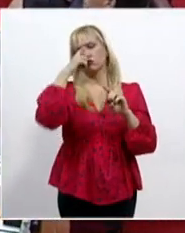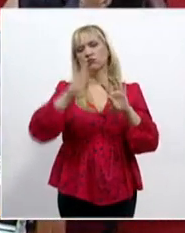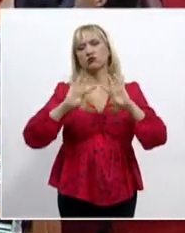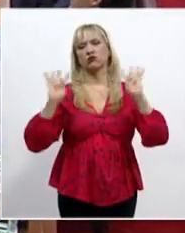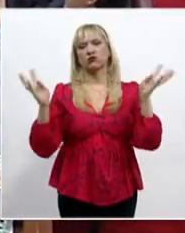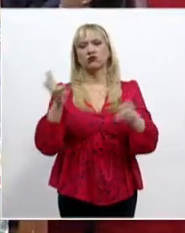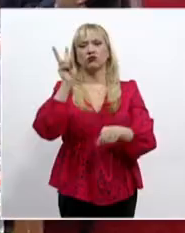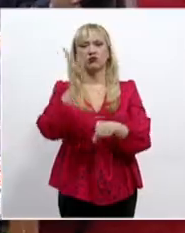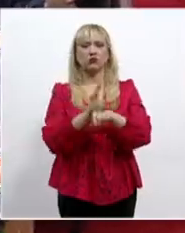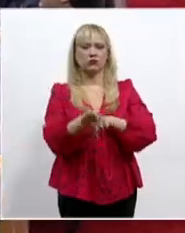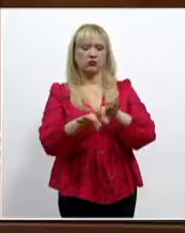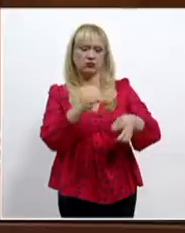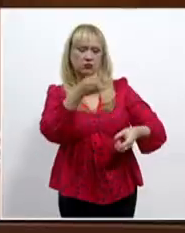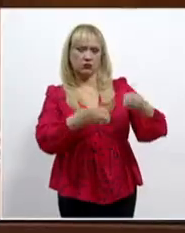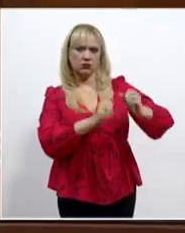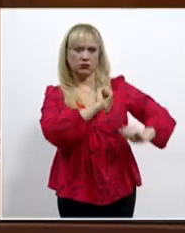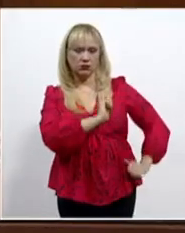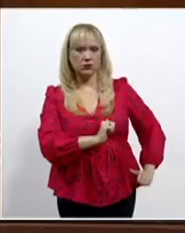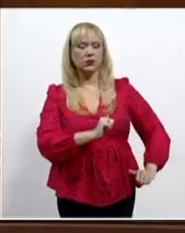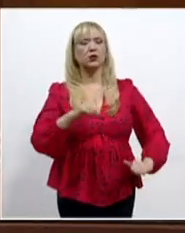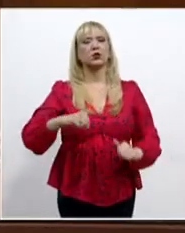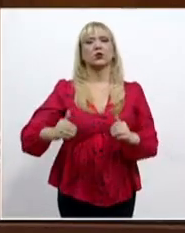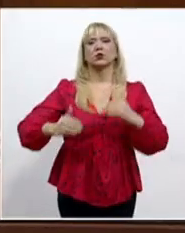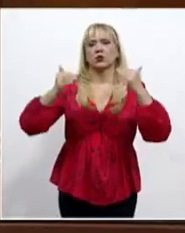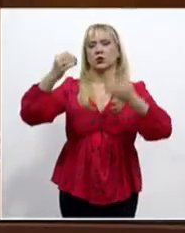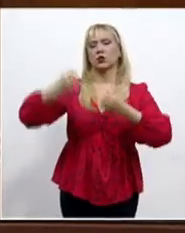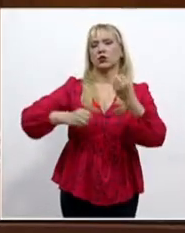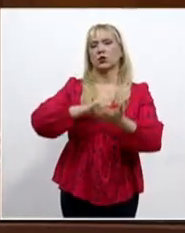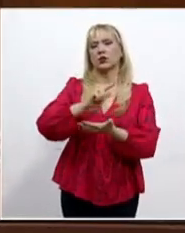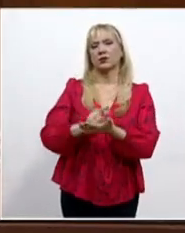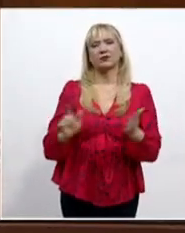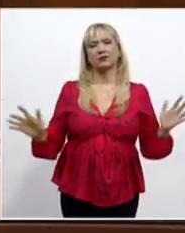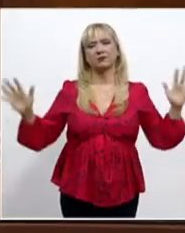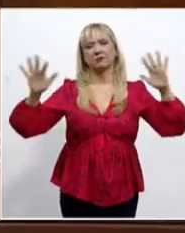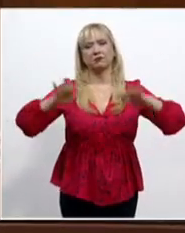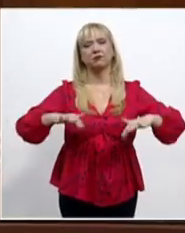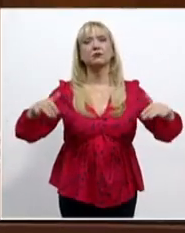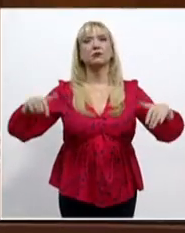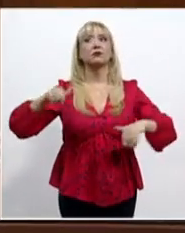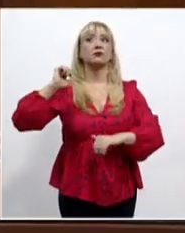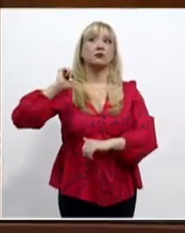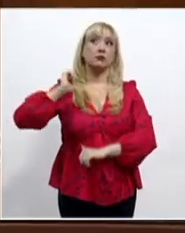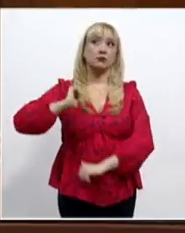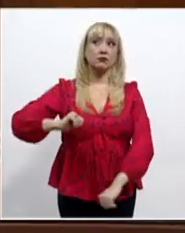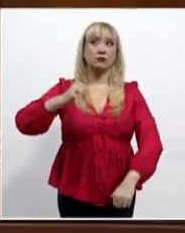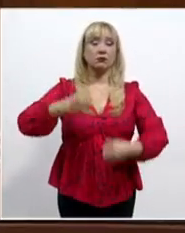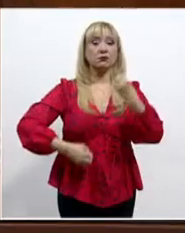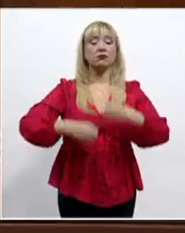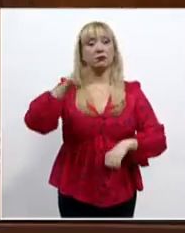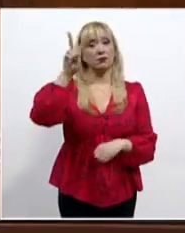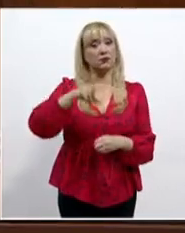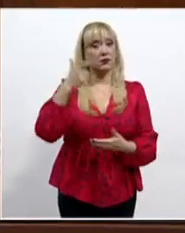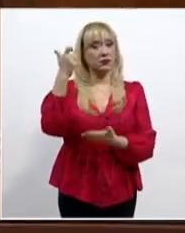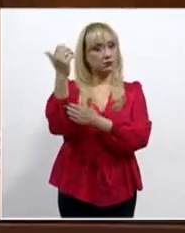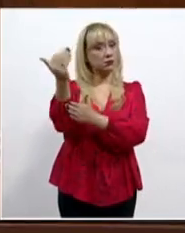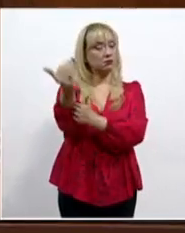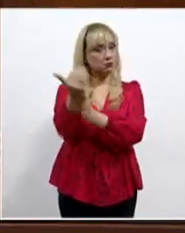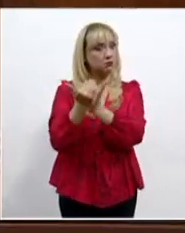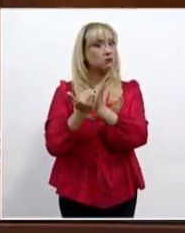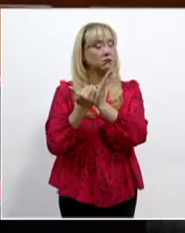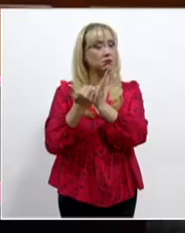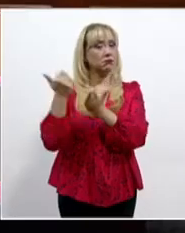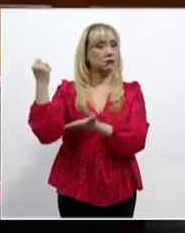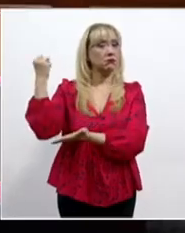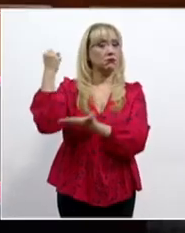de la propia Suprema Corte, la ministra presidenta subrayó que la Judicatura ha disminuido su participación en el presupuesto de egresos de la